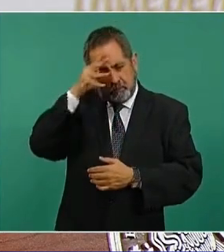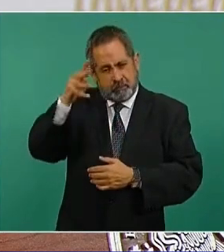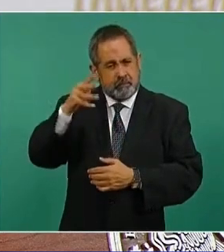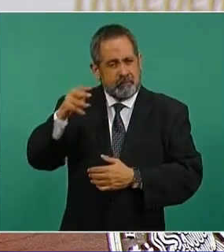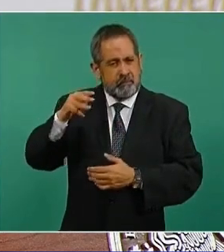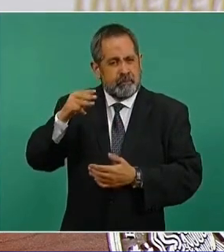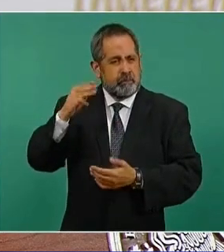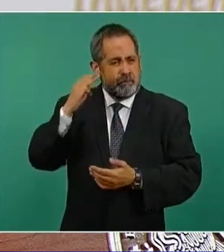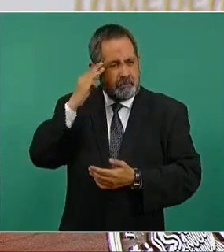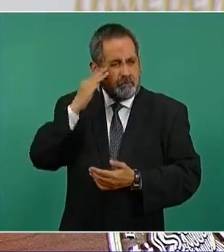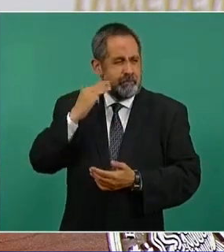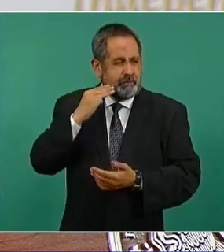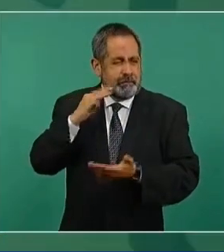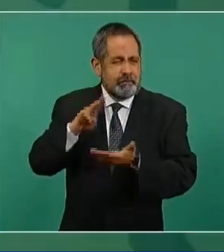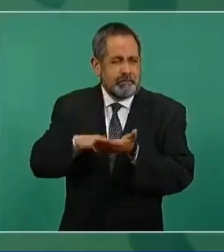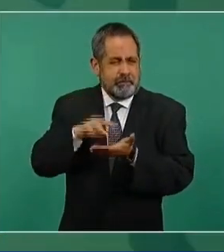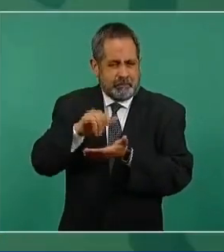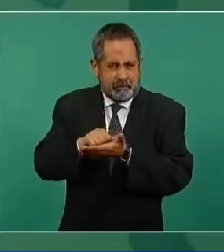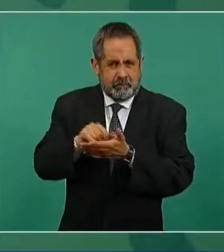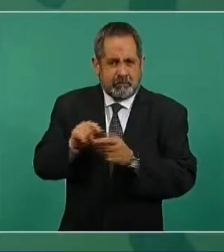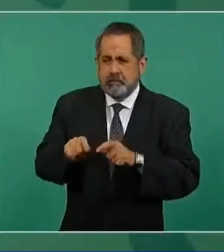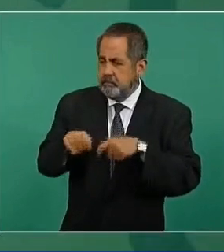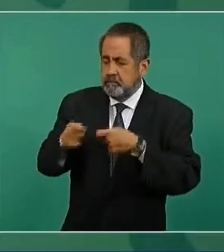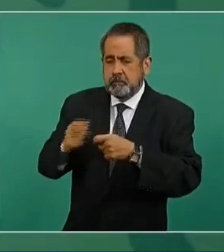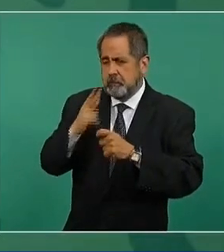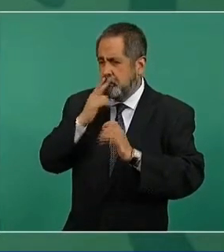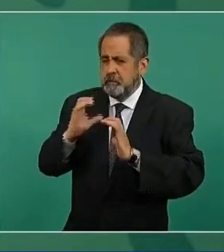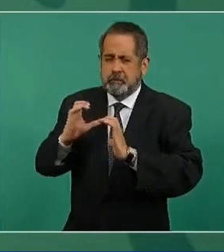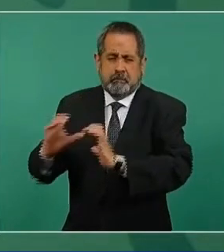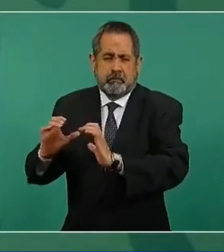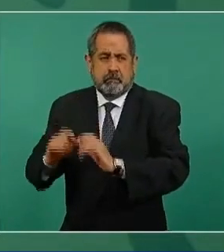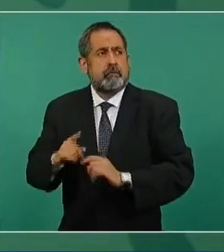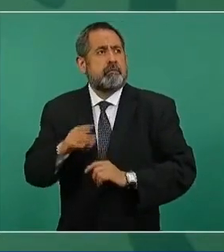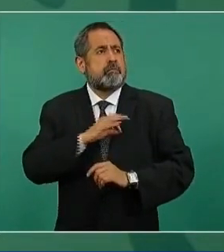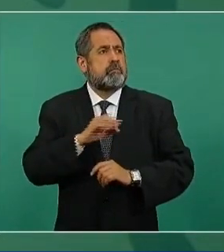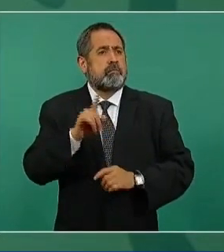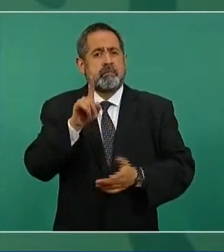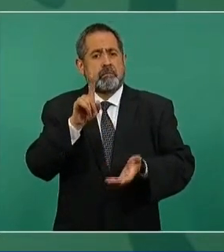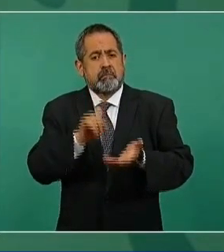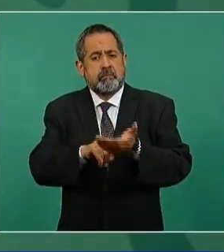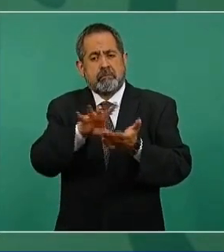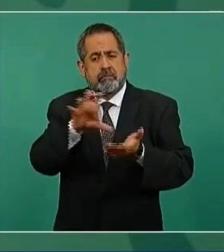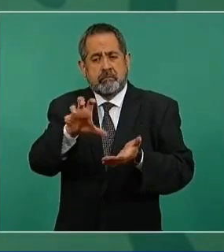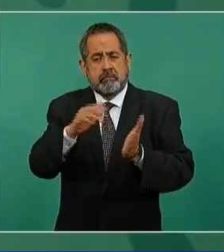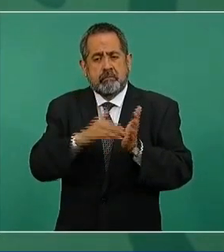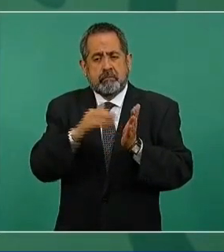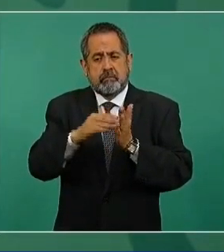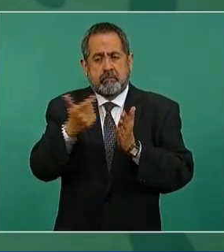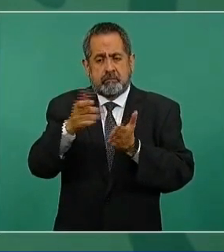Se va a invertir como 1.500 millones de pesos